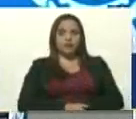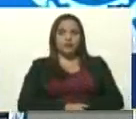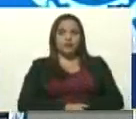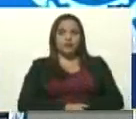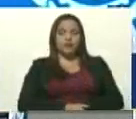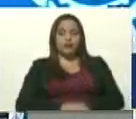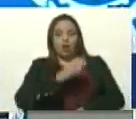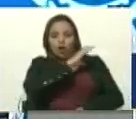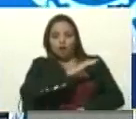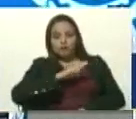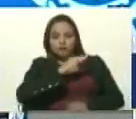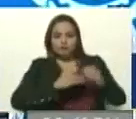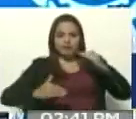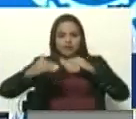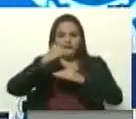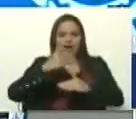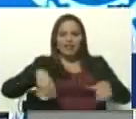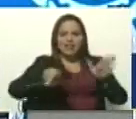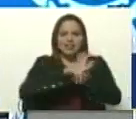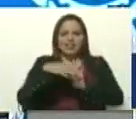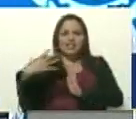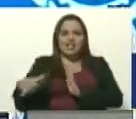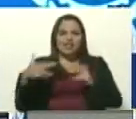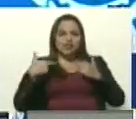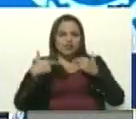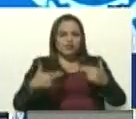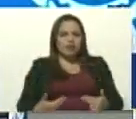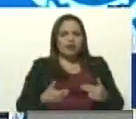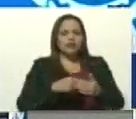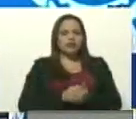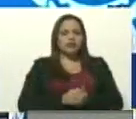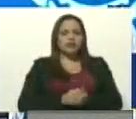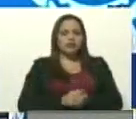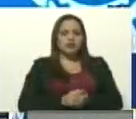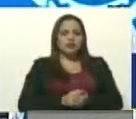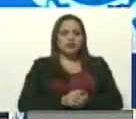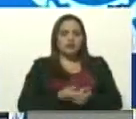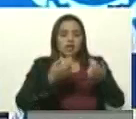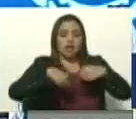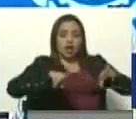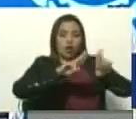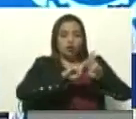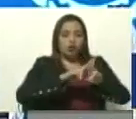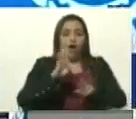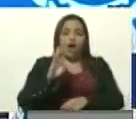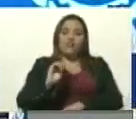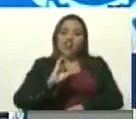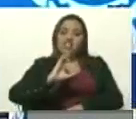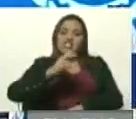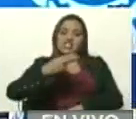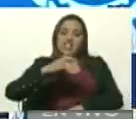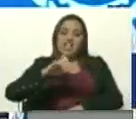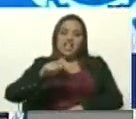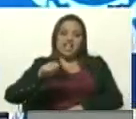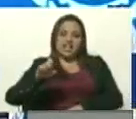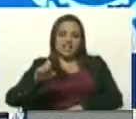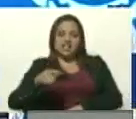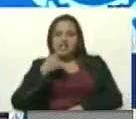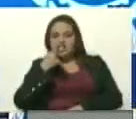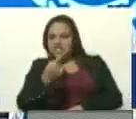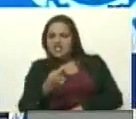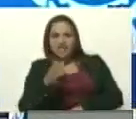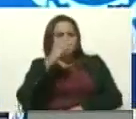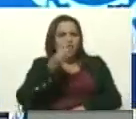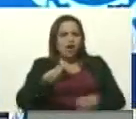alta comisionada de los derechos humanos de las Naciones Unidas, la expresidenta Michelle Bachelet, ha condenado el bloqueo contra